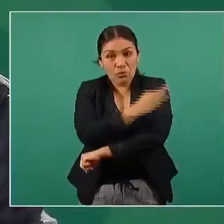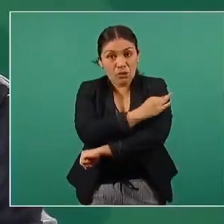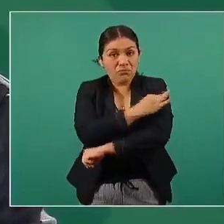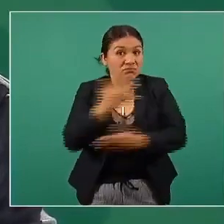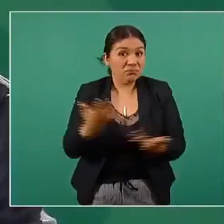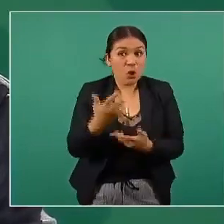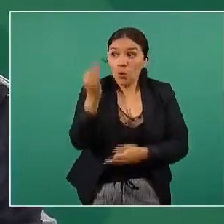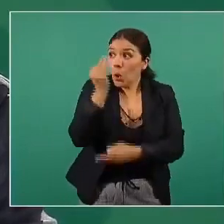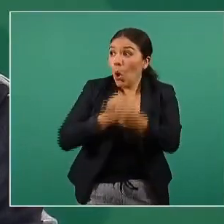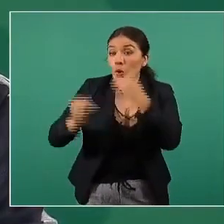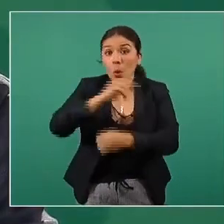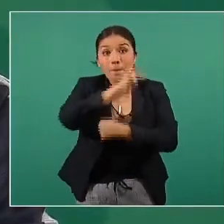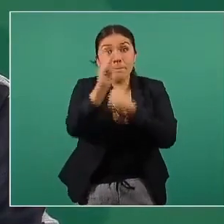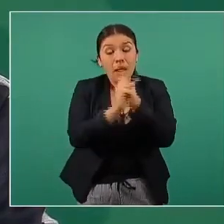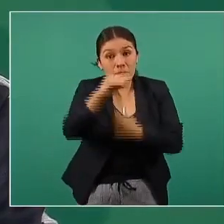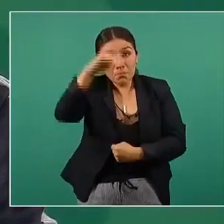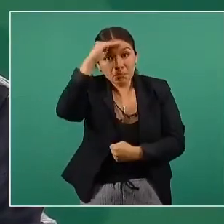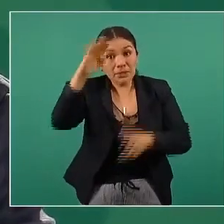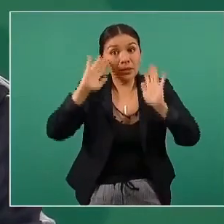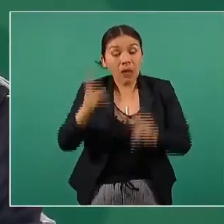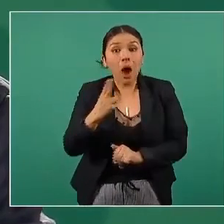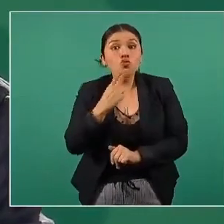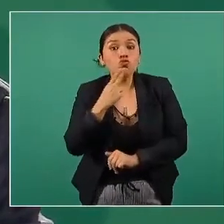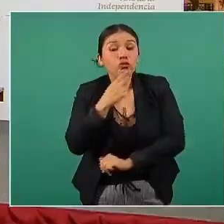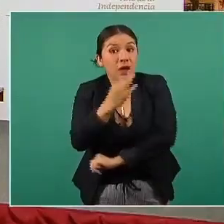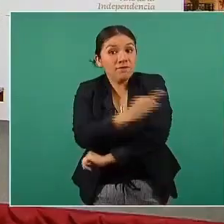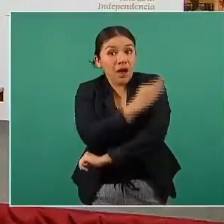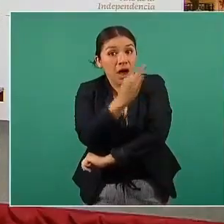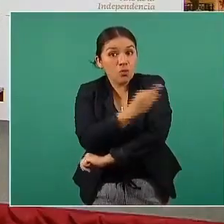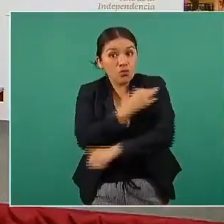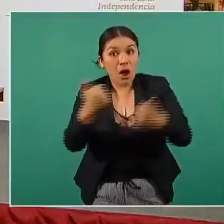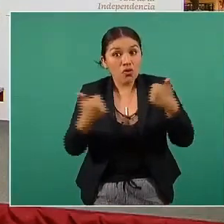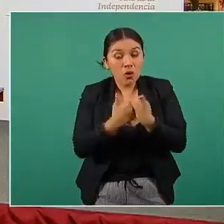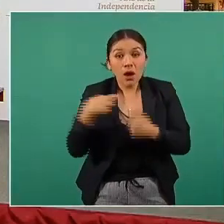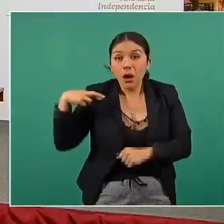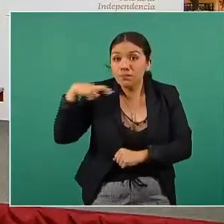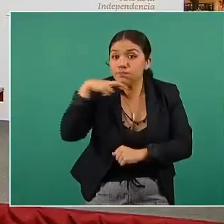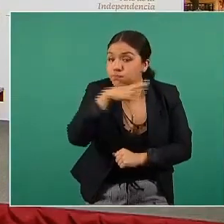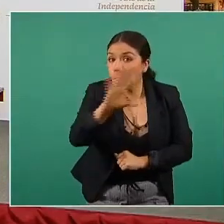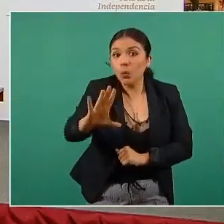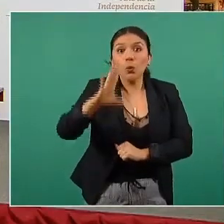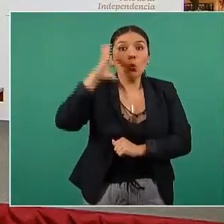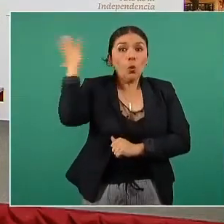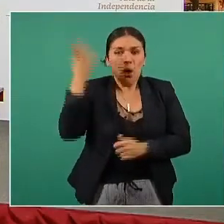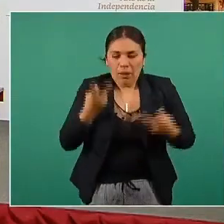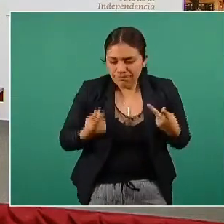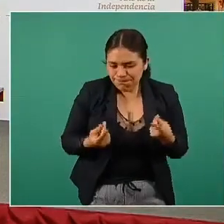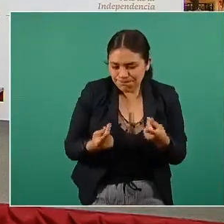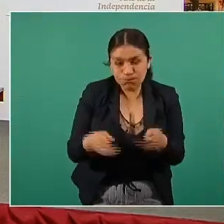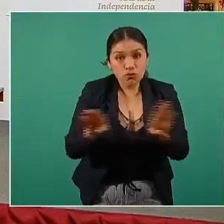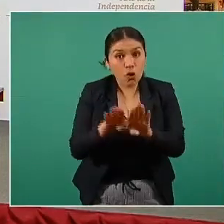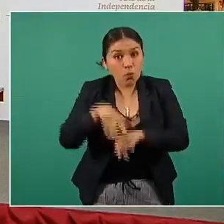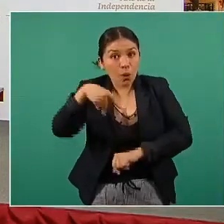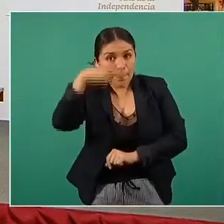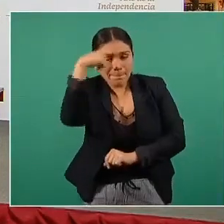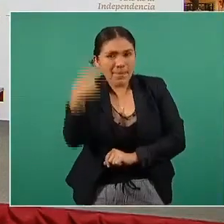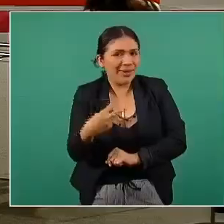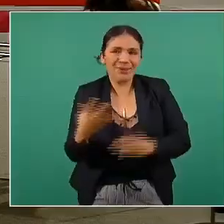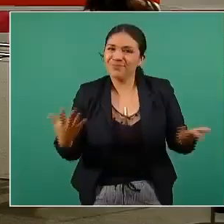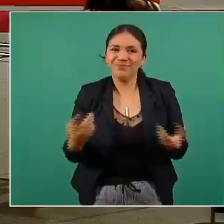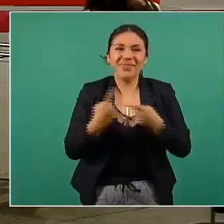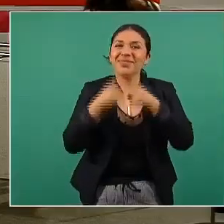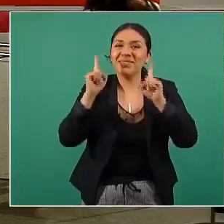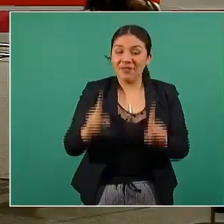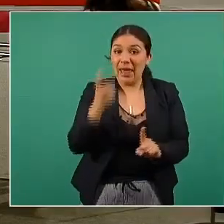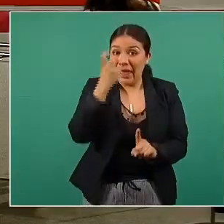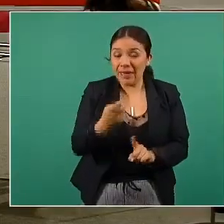vacunas las están usando con la celeridad, con la velocidad que las utiliza México. Y